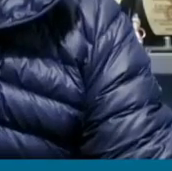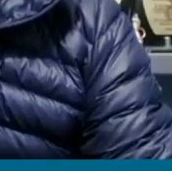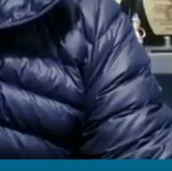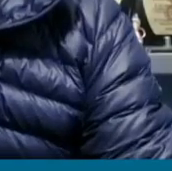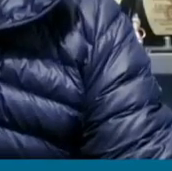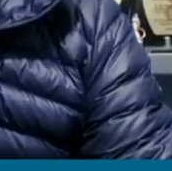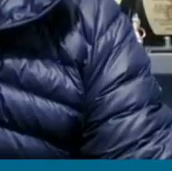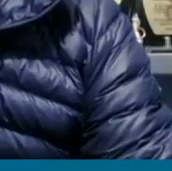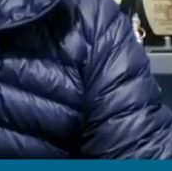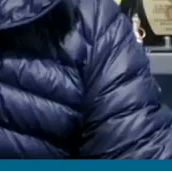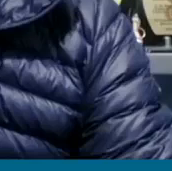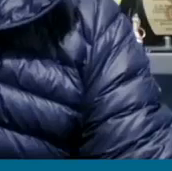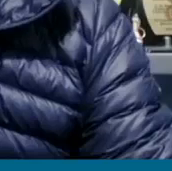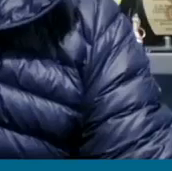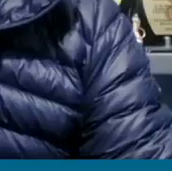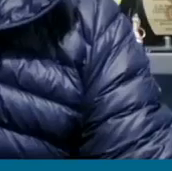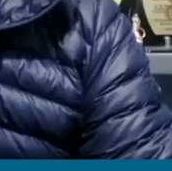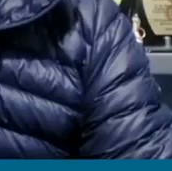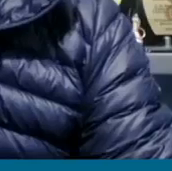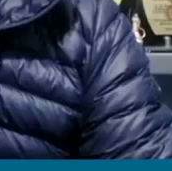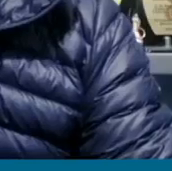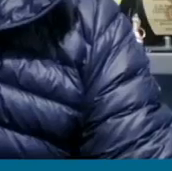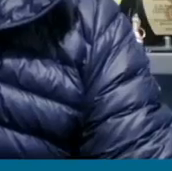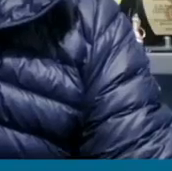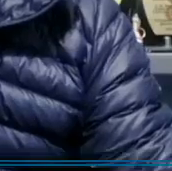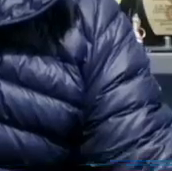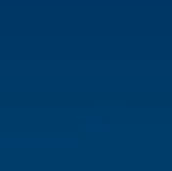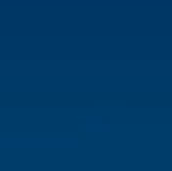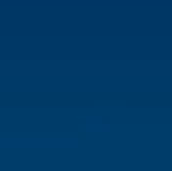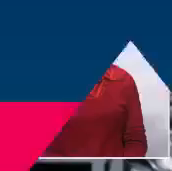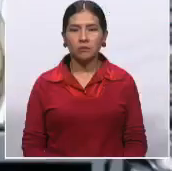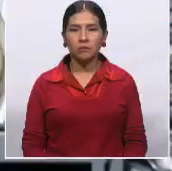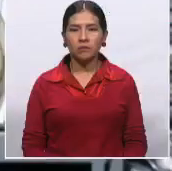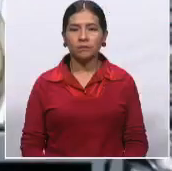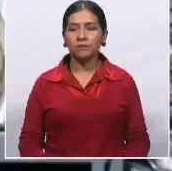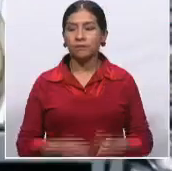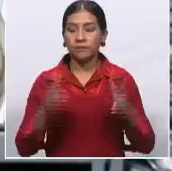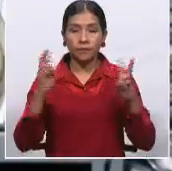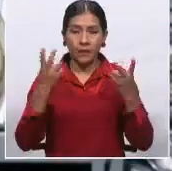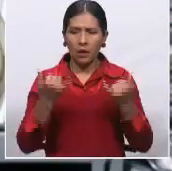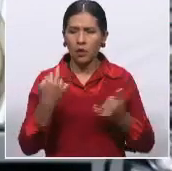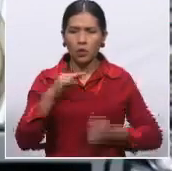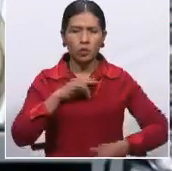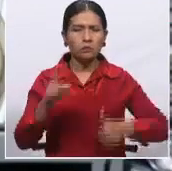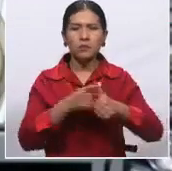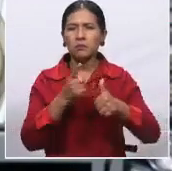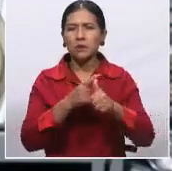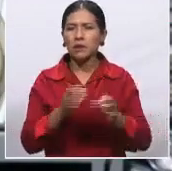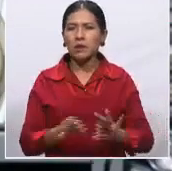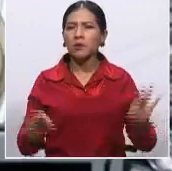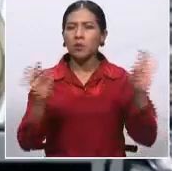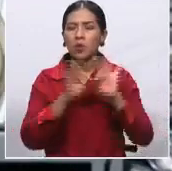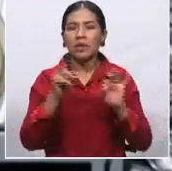estudios poblacionales, y esto es lo que se tiene que frecuentar. Probablemente este